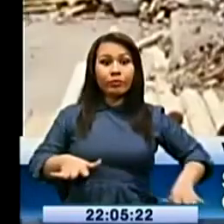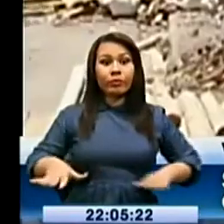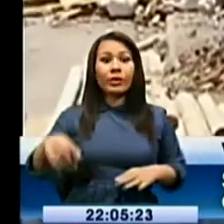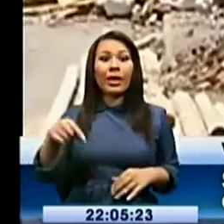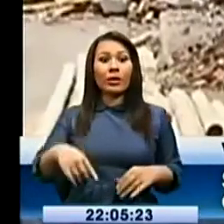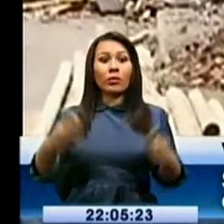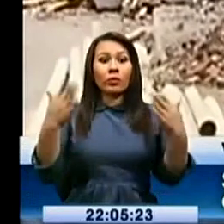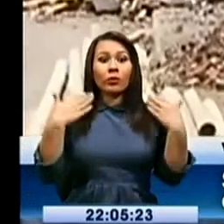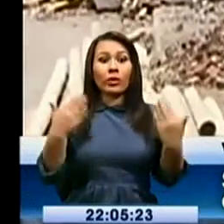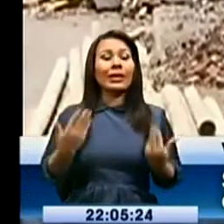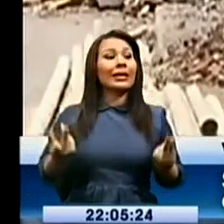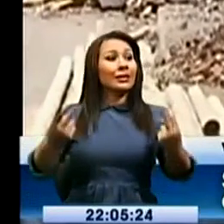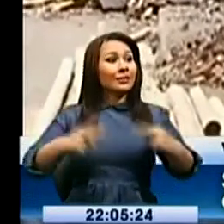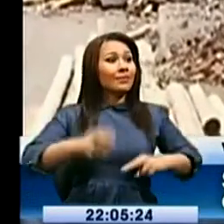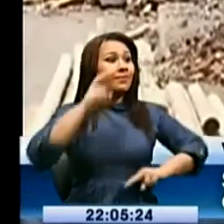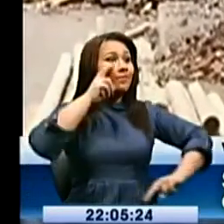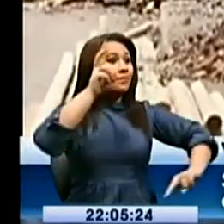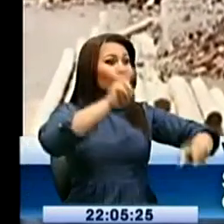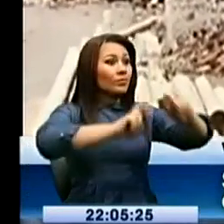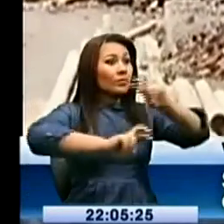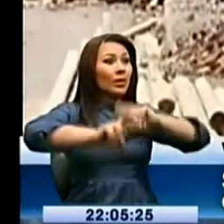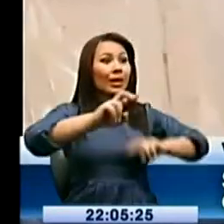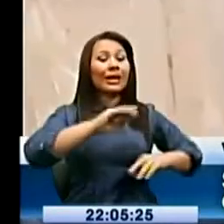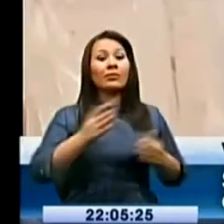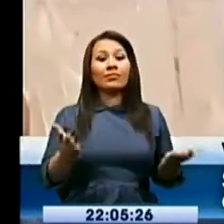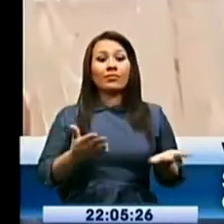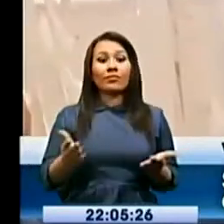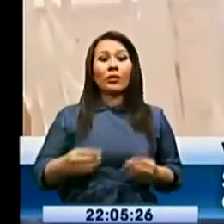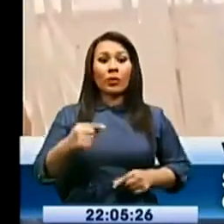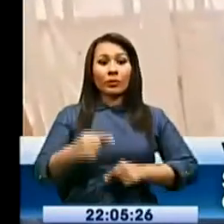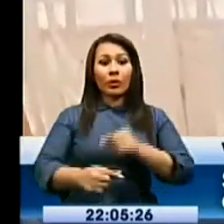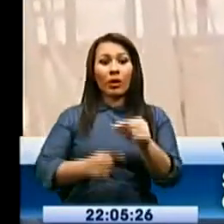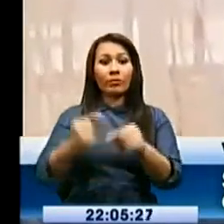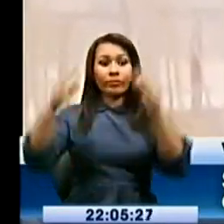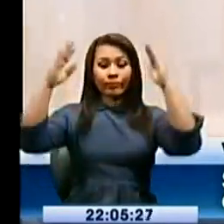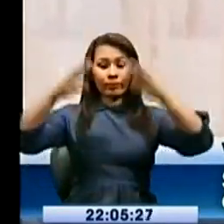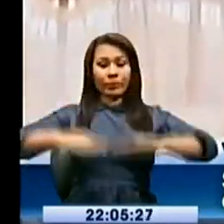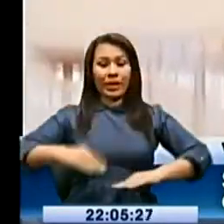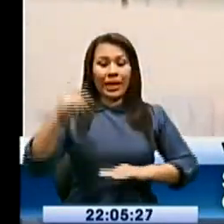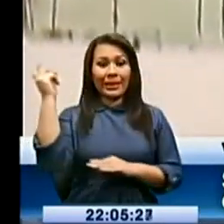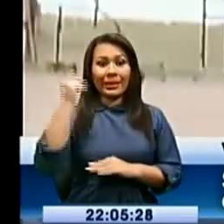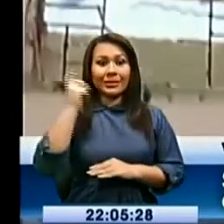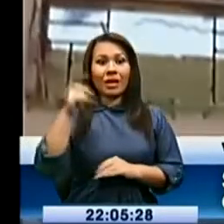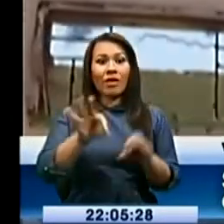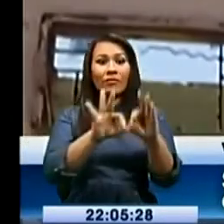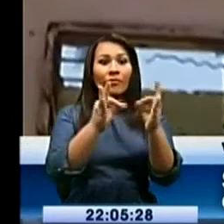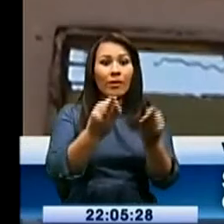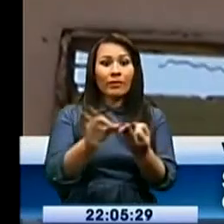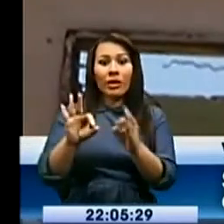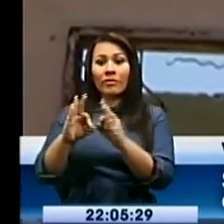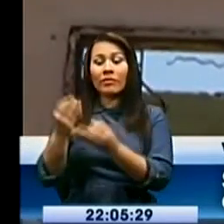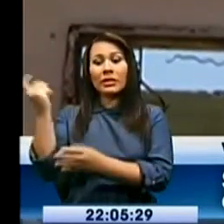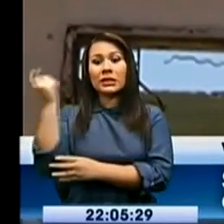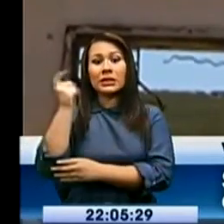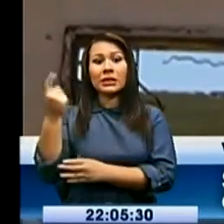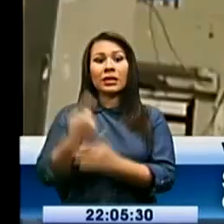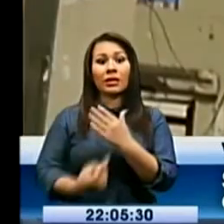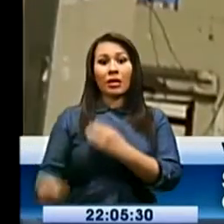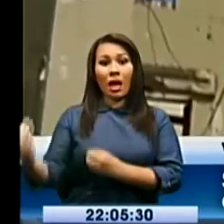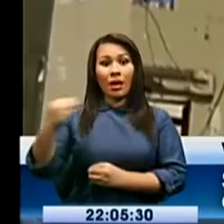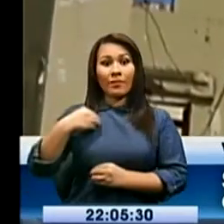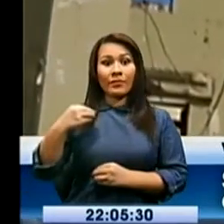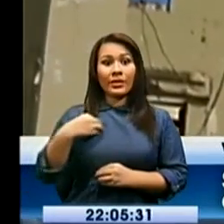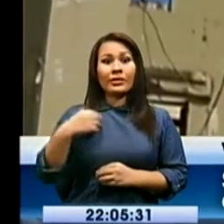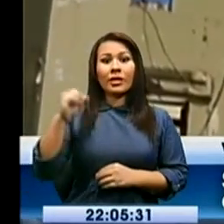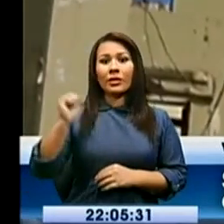Guayaquil también son evidentes los estragos que van calando en las necesidades de familias que se reconocen sin